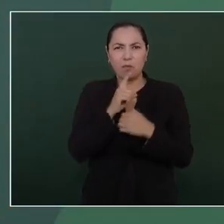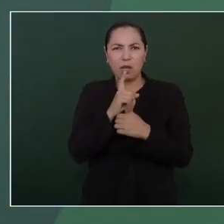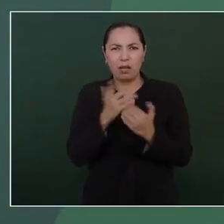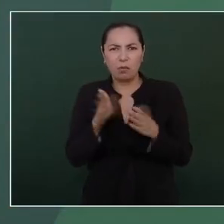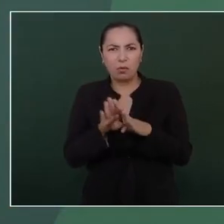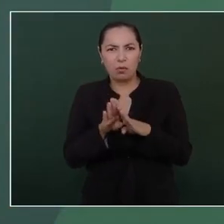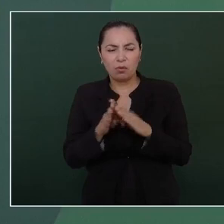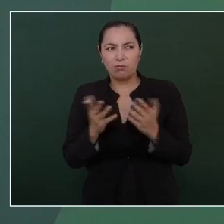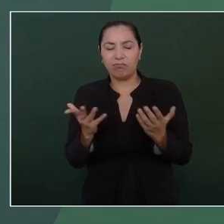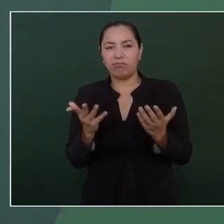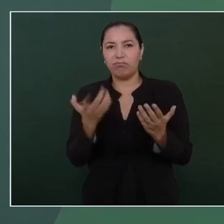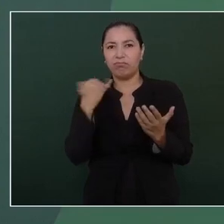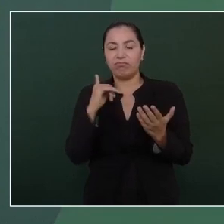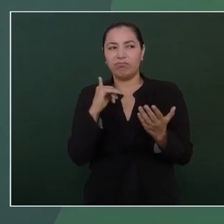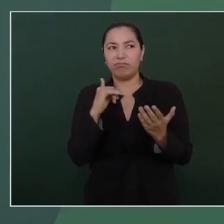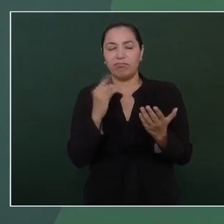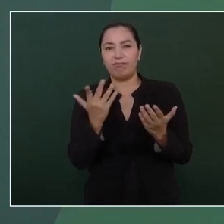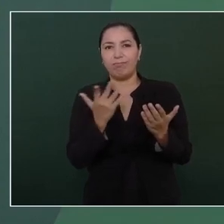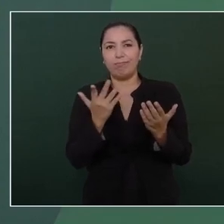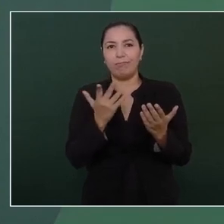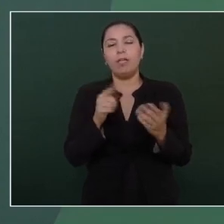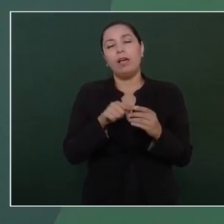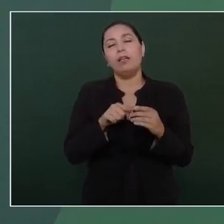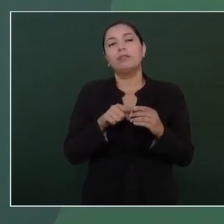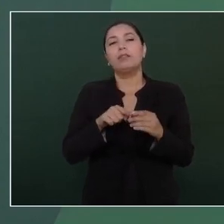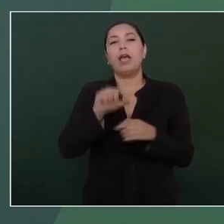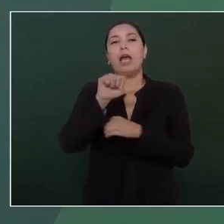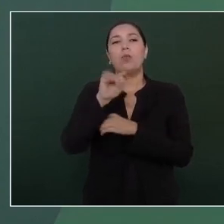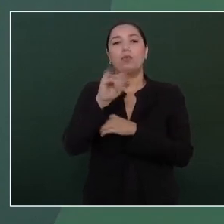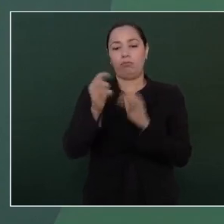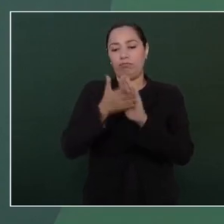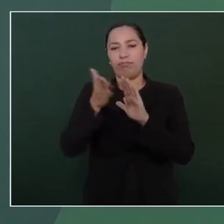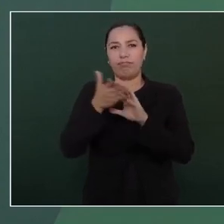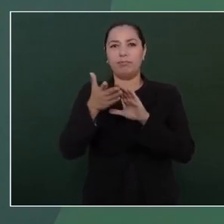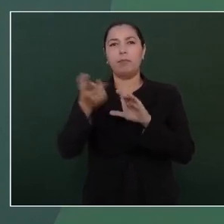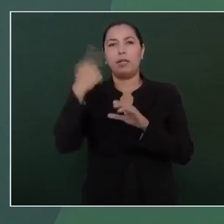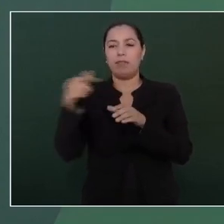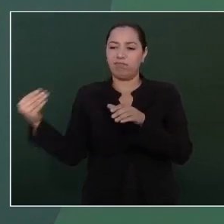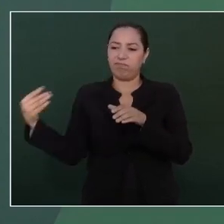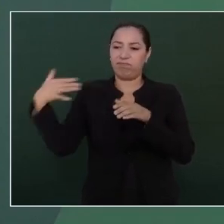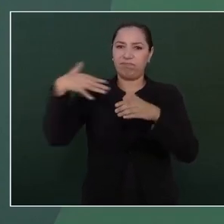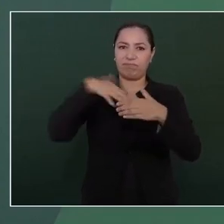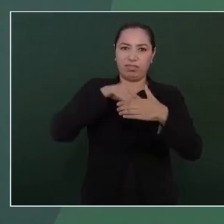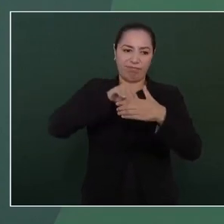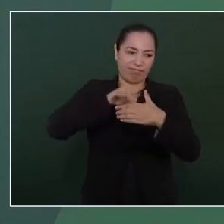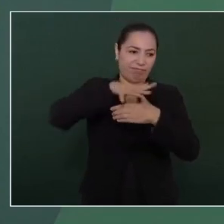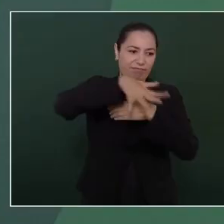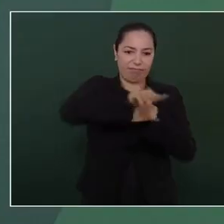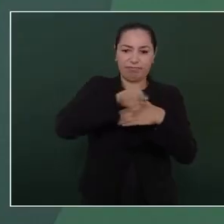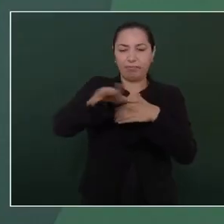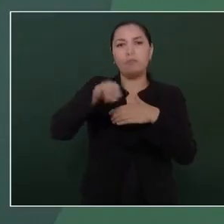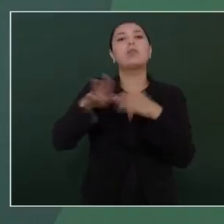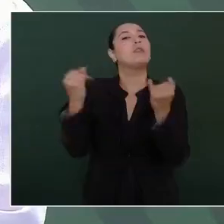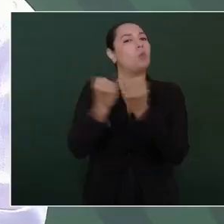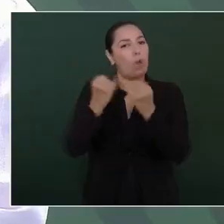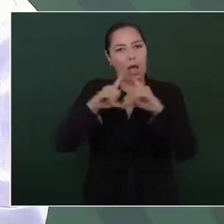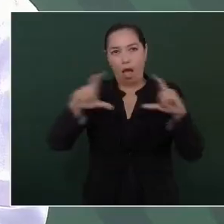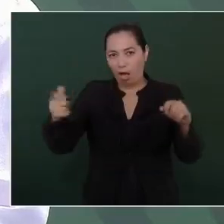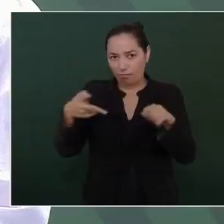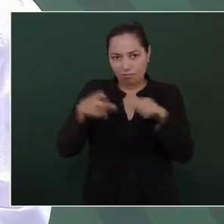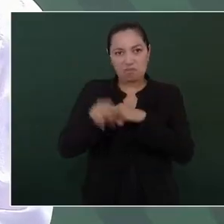estamos haciendo un acueducto que también vamos a inaugurar antes de